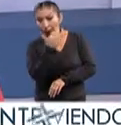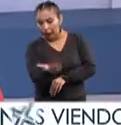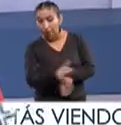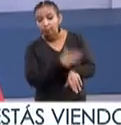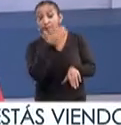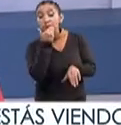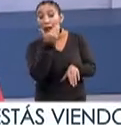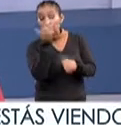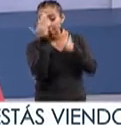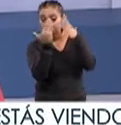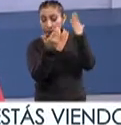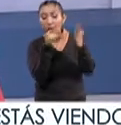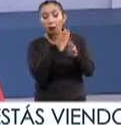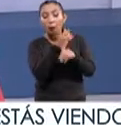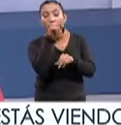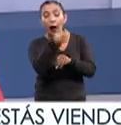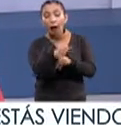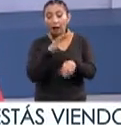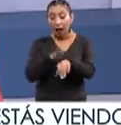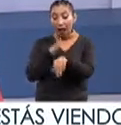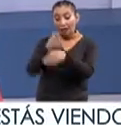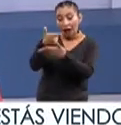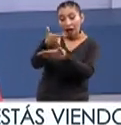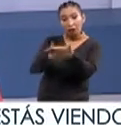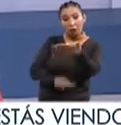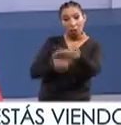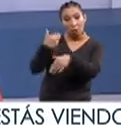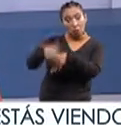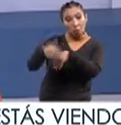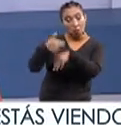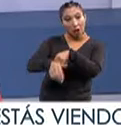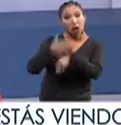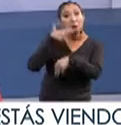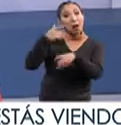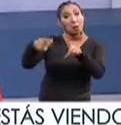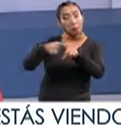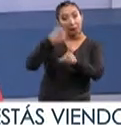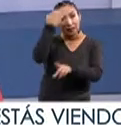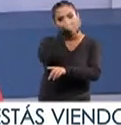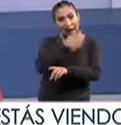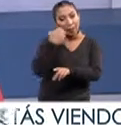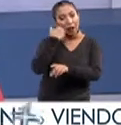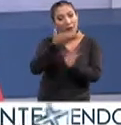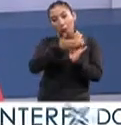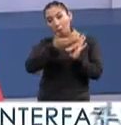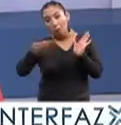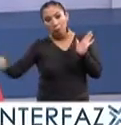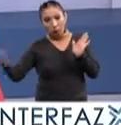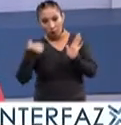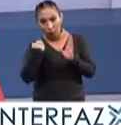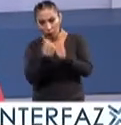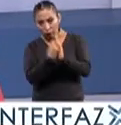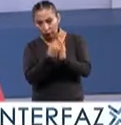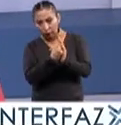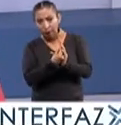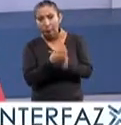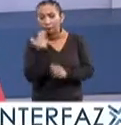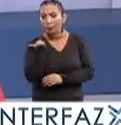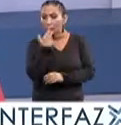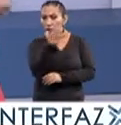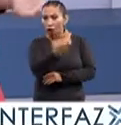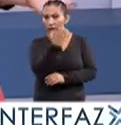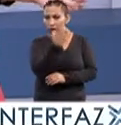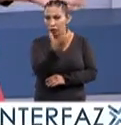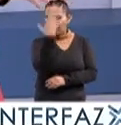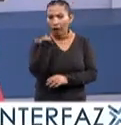rendimiento académico es aquel que obtiene calificaciones positivas en los exámenes que debe rendir a lo largo de un curso. En este sentido,